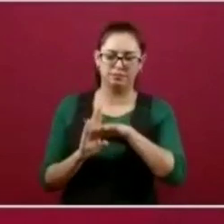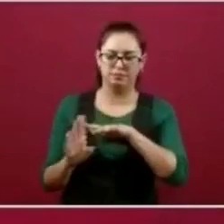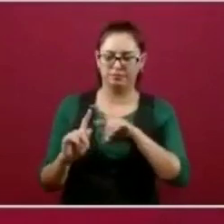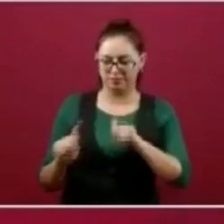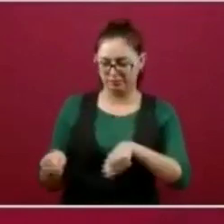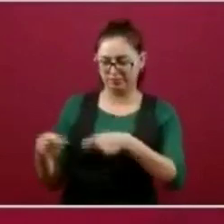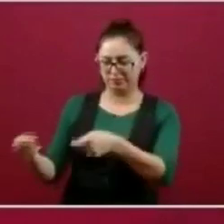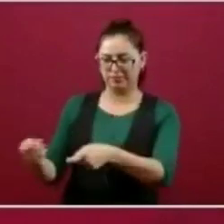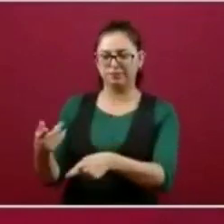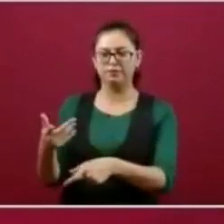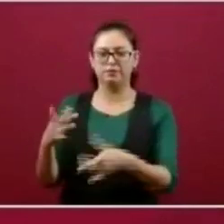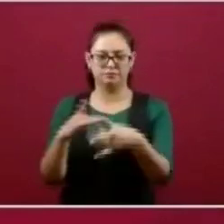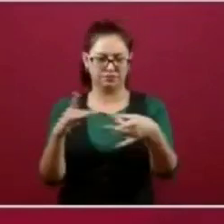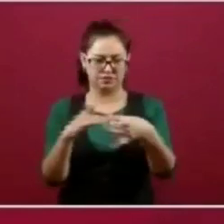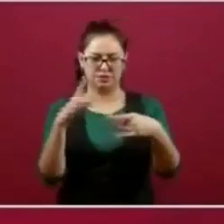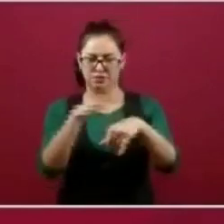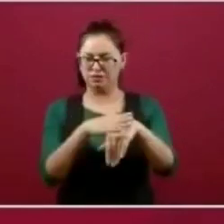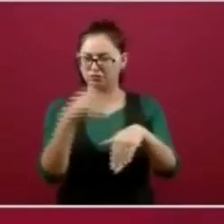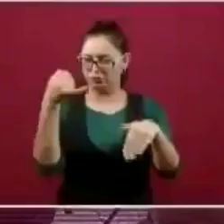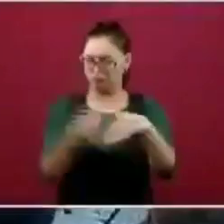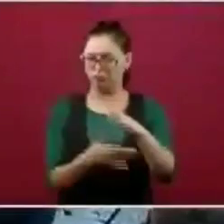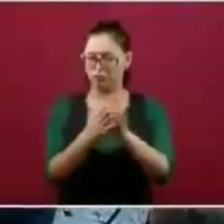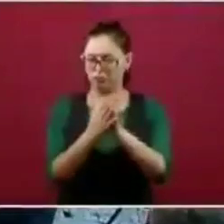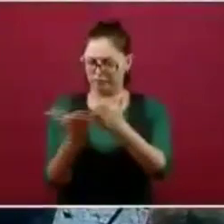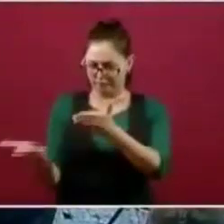le explicara sobre lo que estamos haciendo.